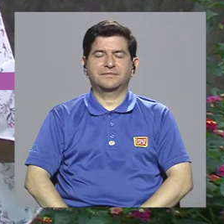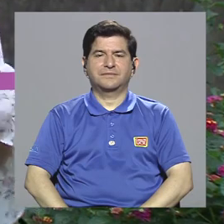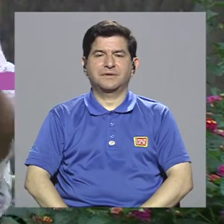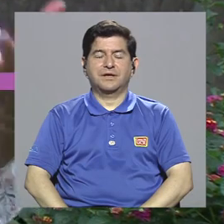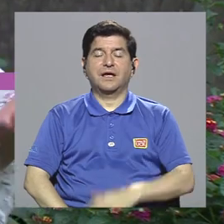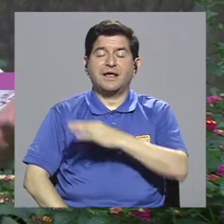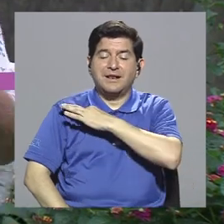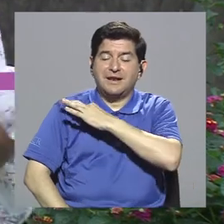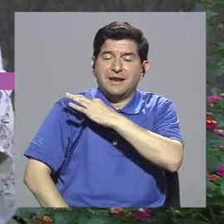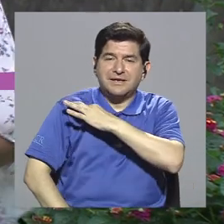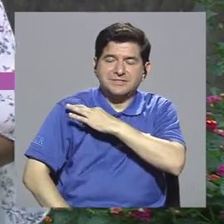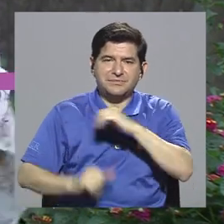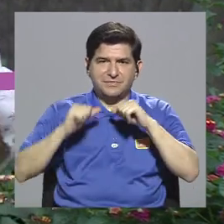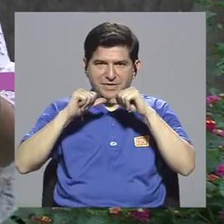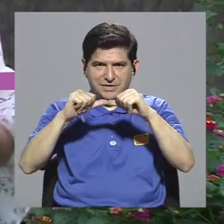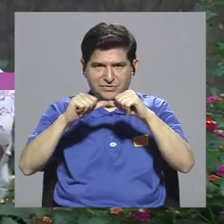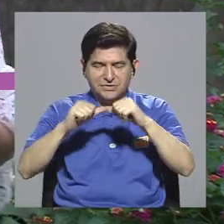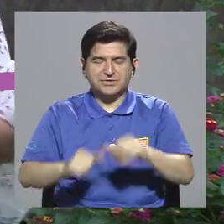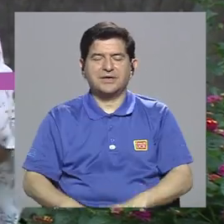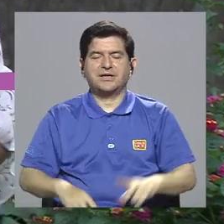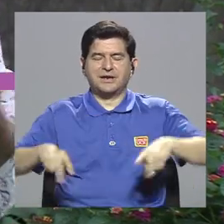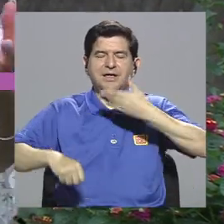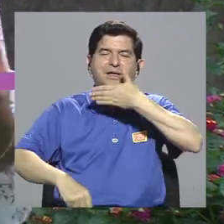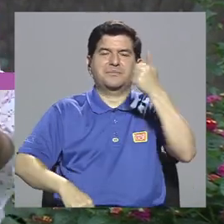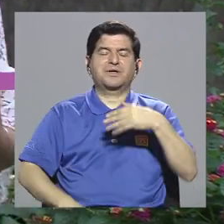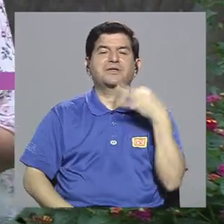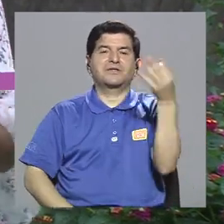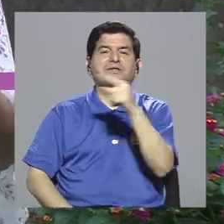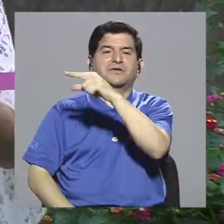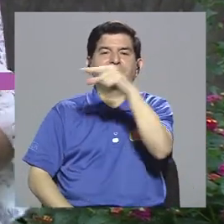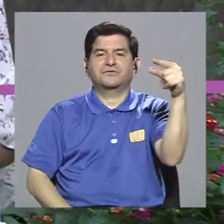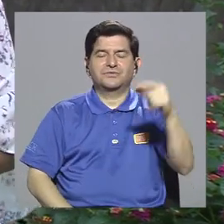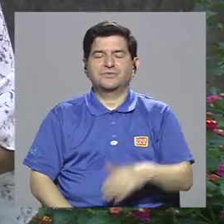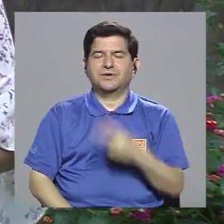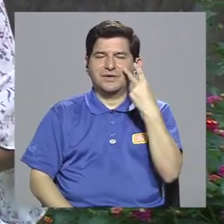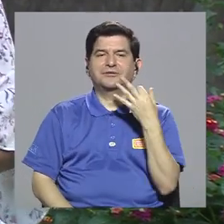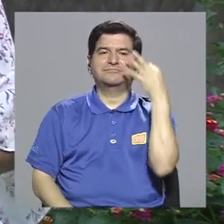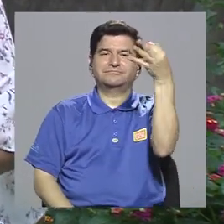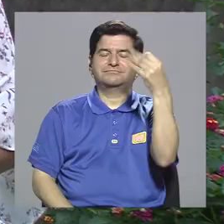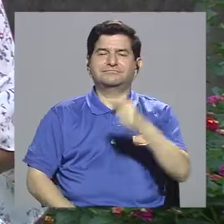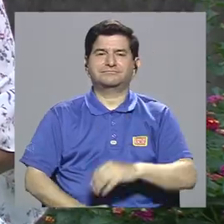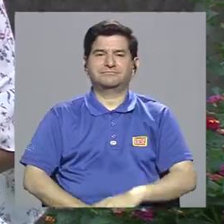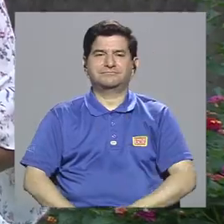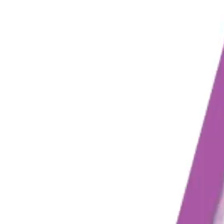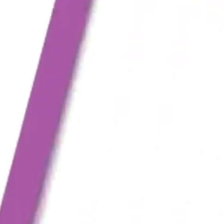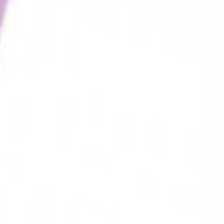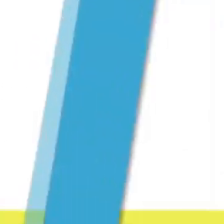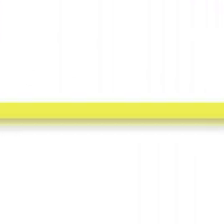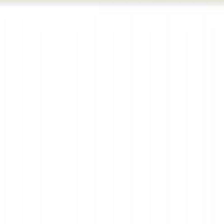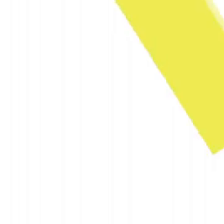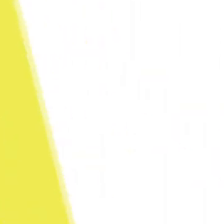www.aquiestoy.cr. No me queda más que invitarlos a que continúen con más de Vivir Mejor la próxima semana. Hasta pronto.